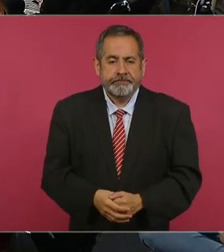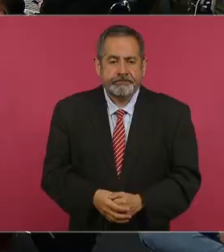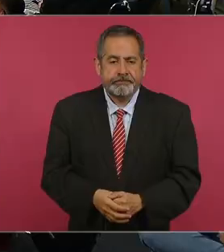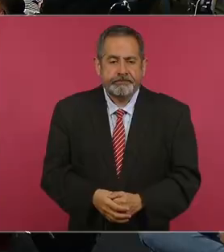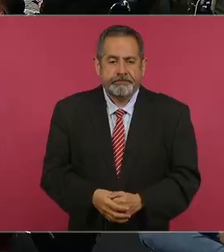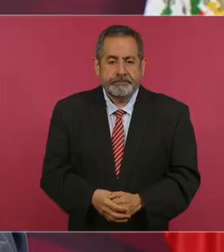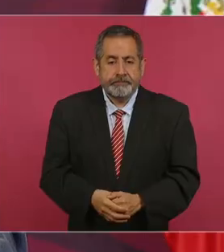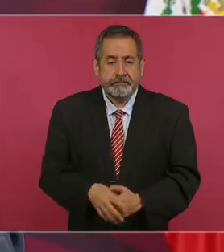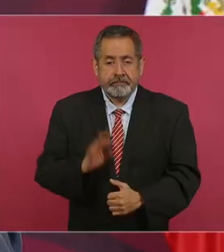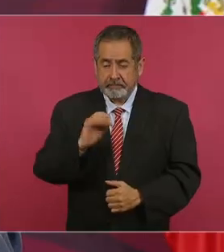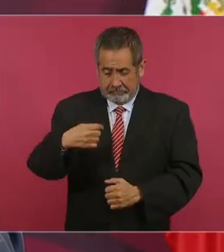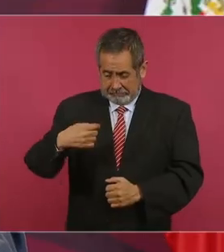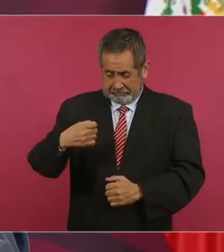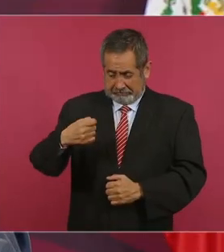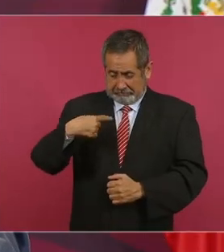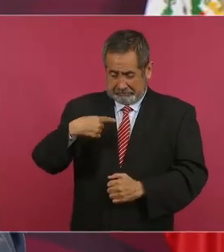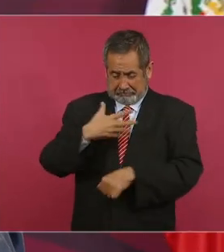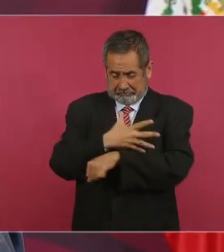Si no,